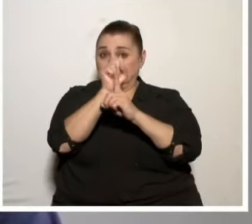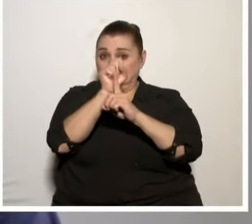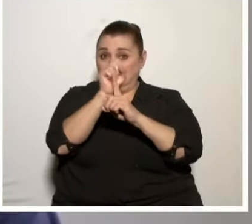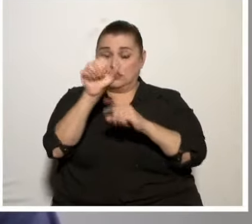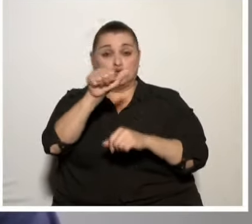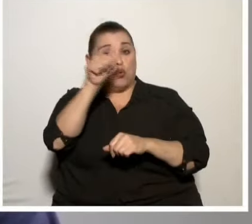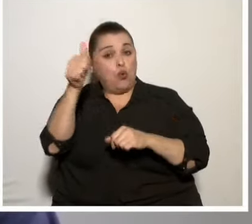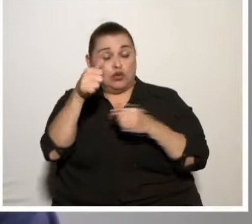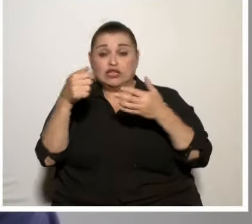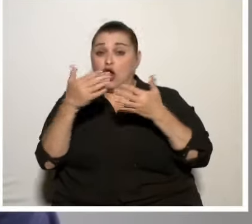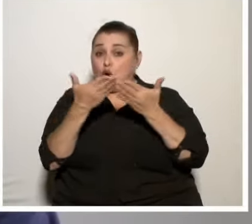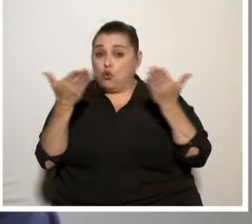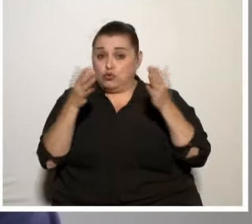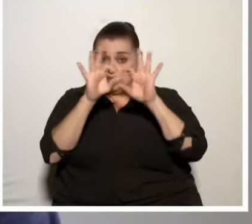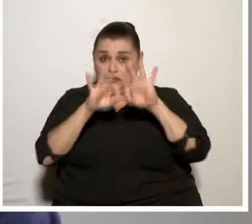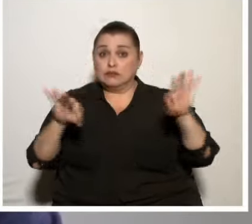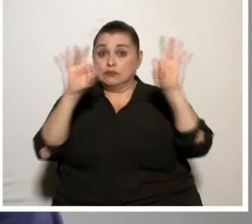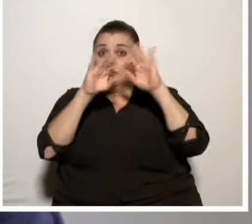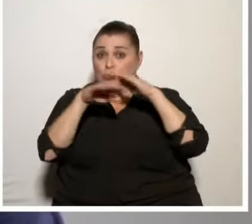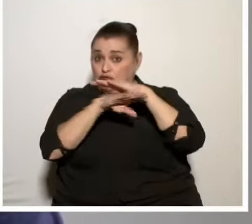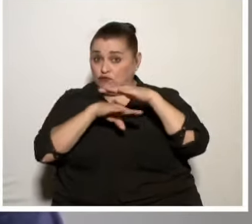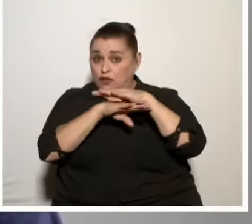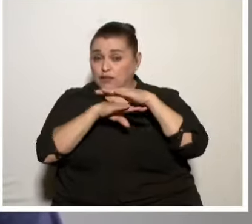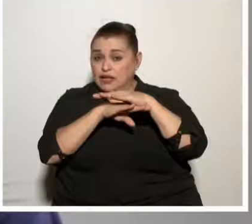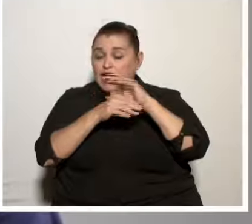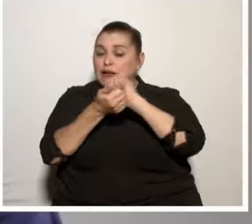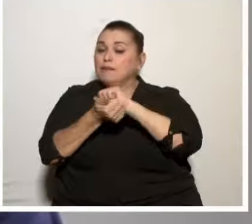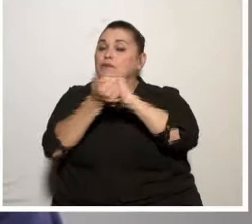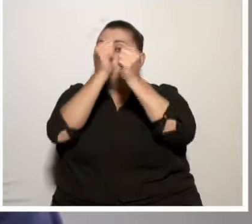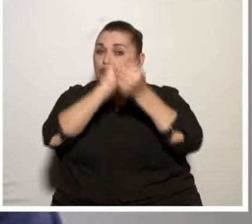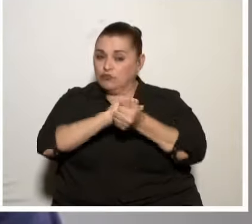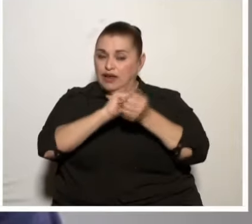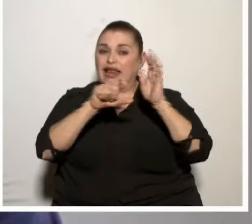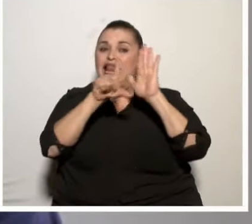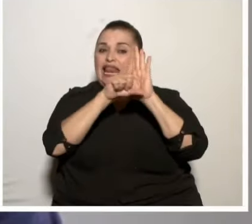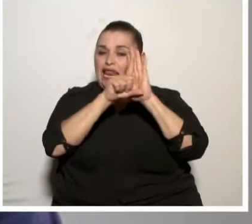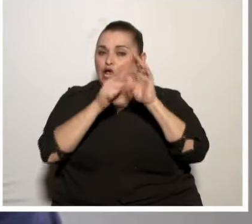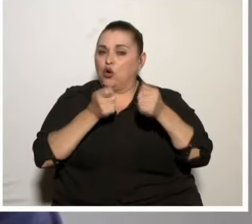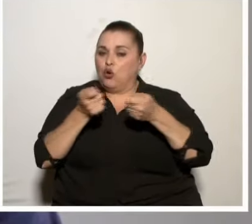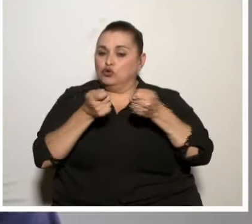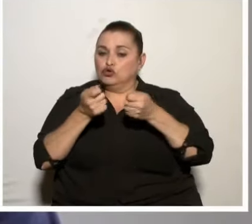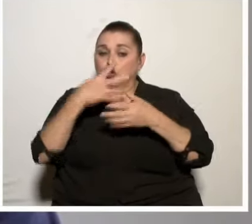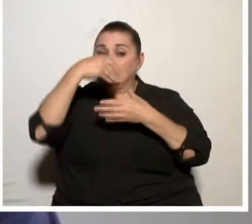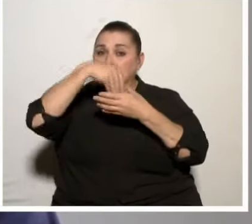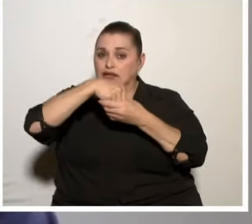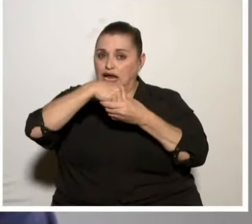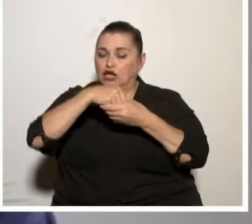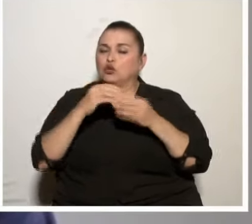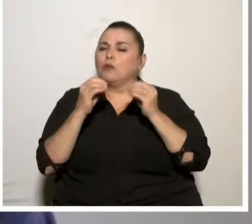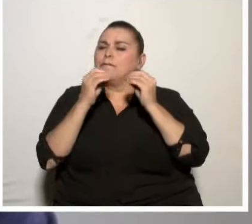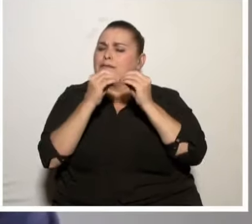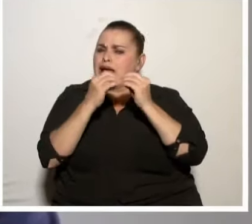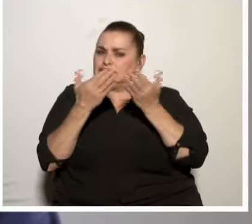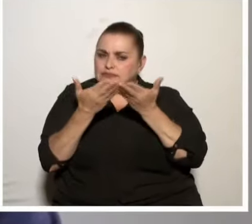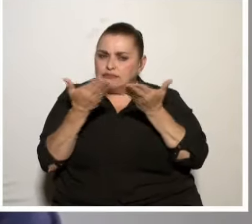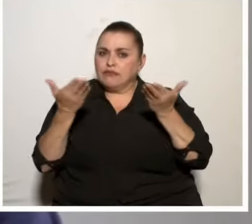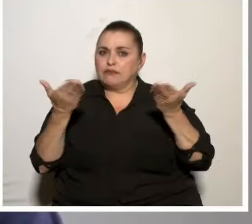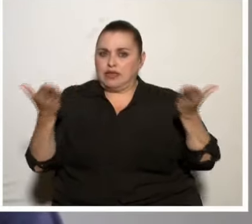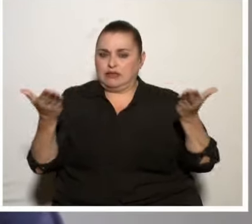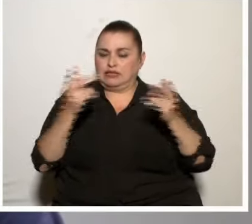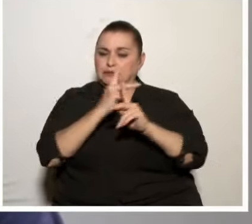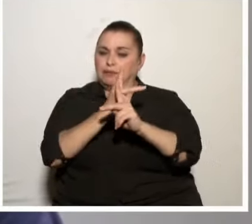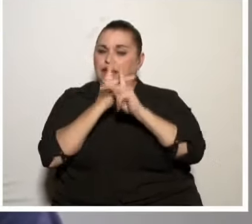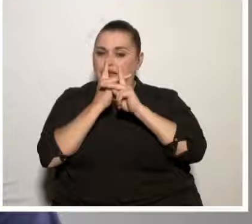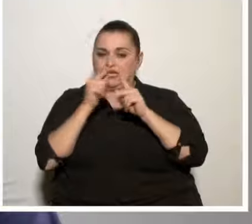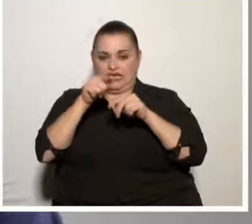otro aspecto fundamental es modificar la ley de control interno para que tenga mayor músculo y mayor herramienta para prevenir